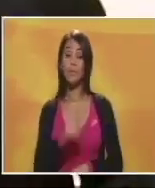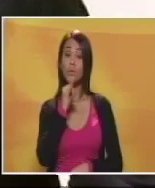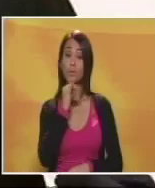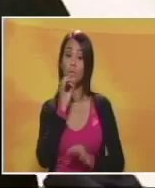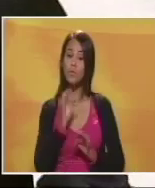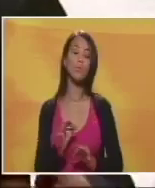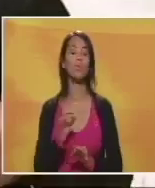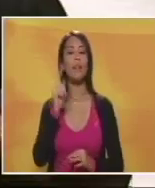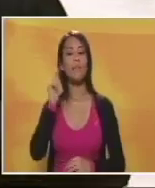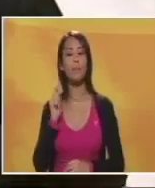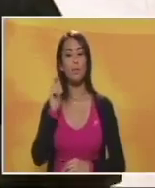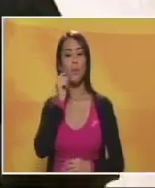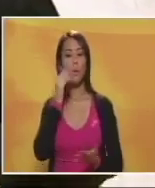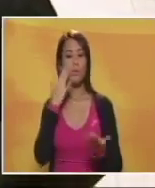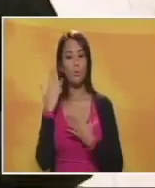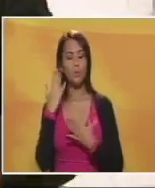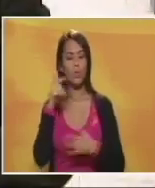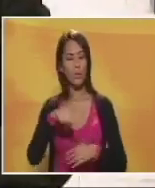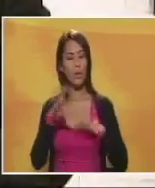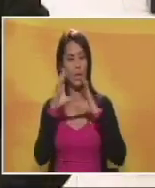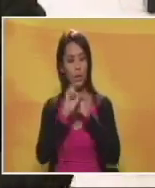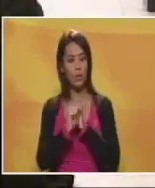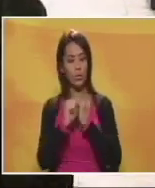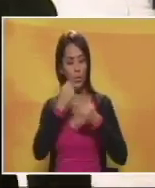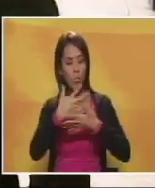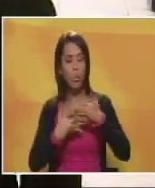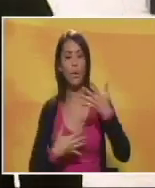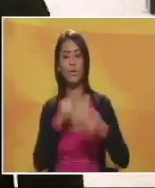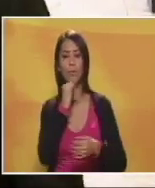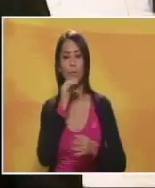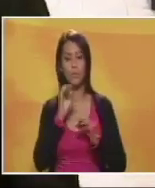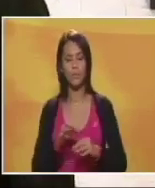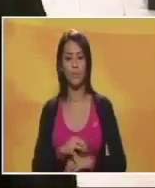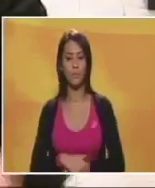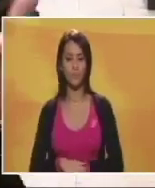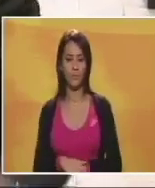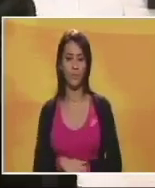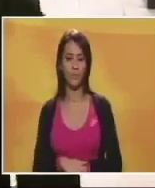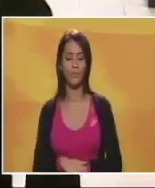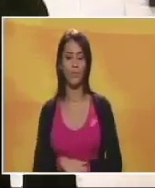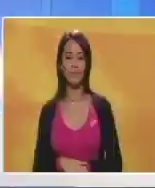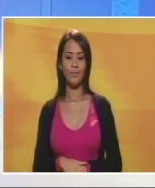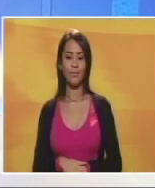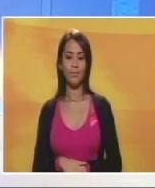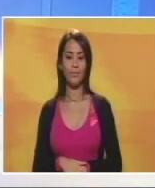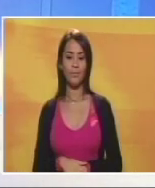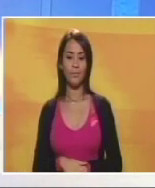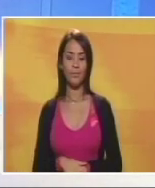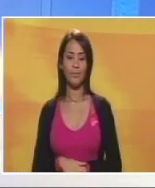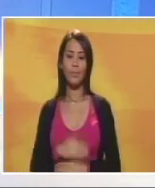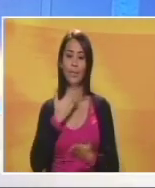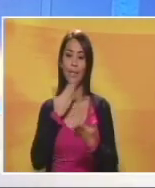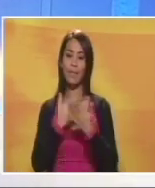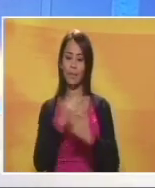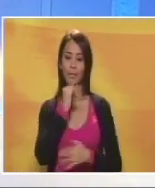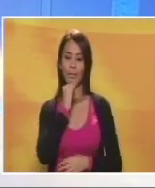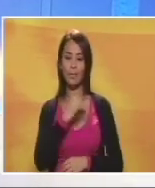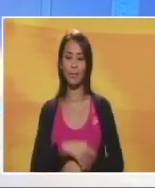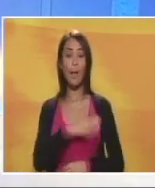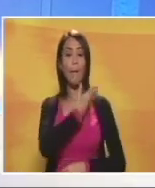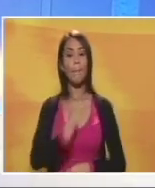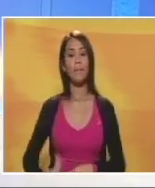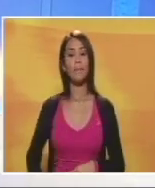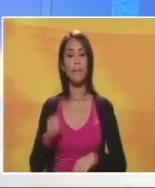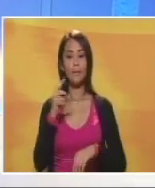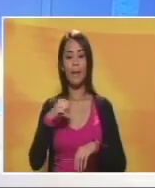Guerra. Nosotros naturalmente ampliaremos esta información esta noche también en nuestra emisión estelar. Adelante. Gracias, Santiago. La presidenta